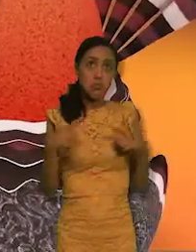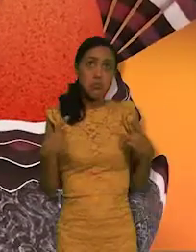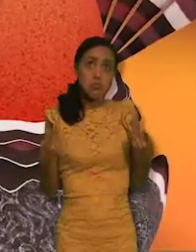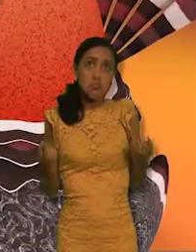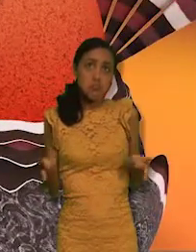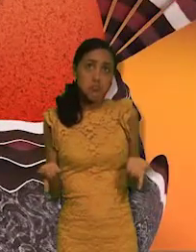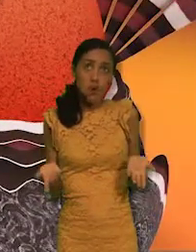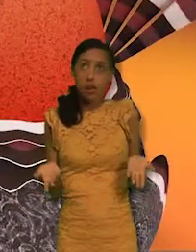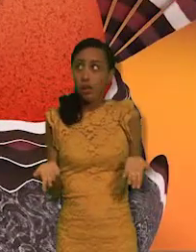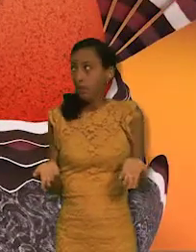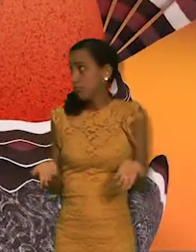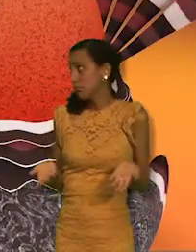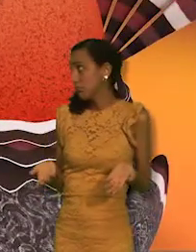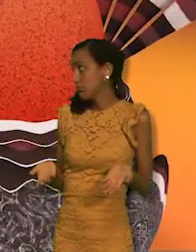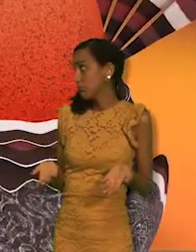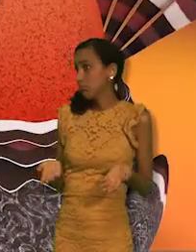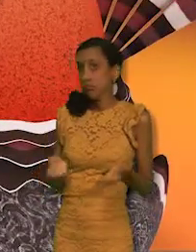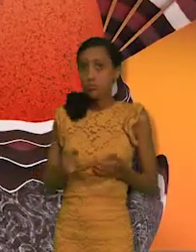¡Porque!